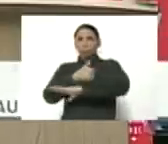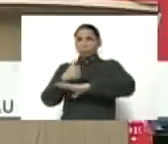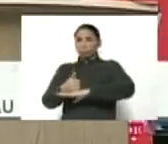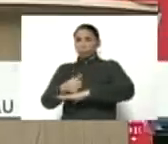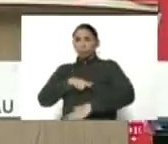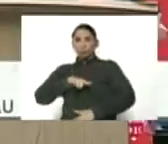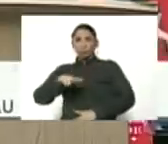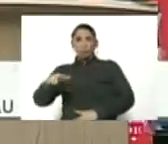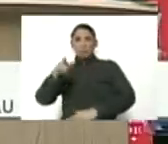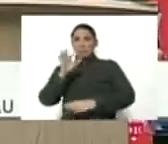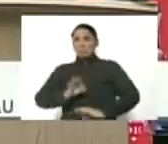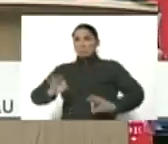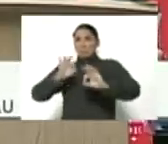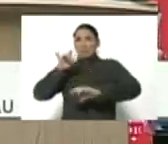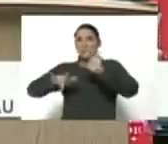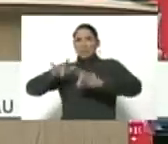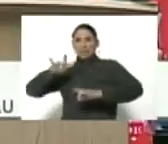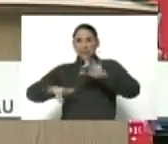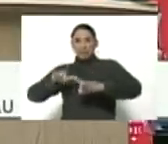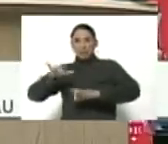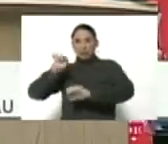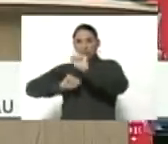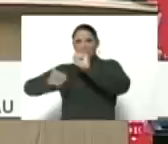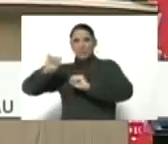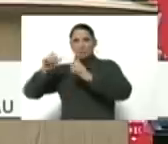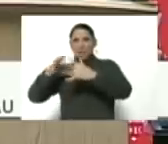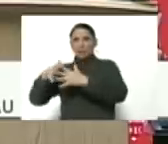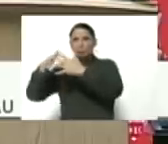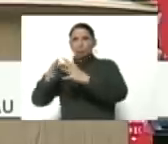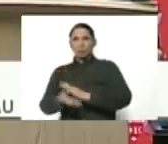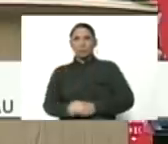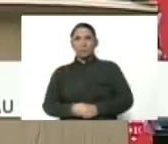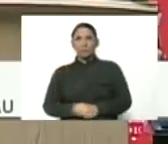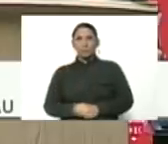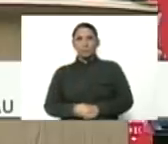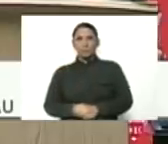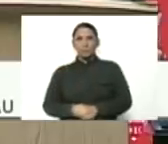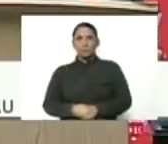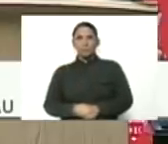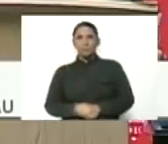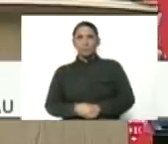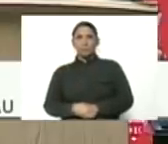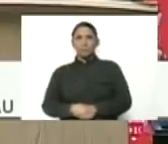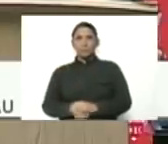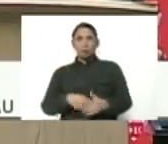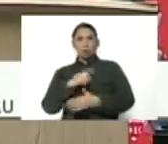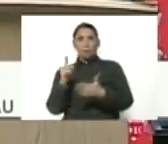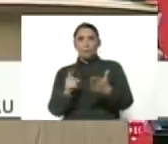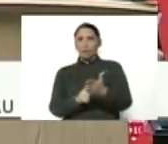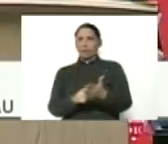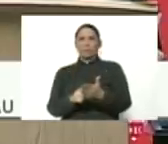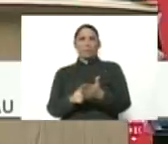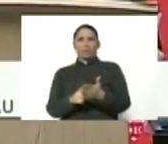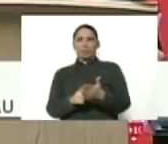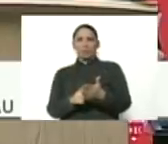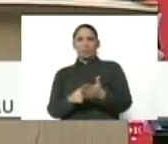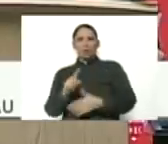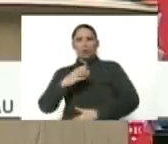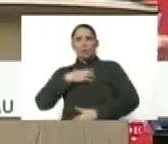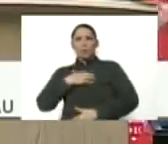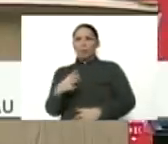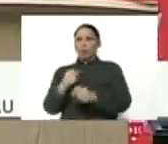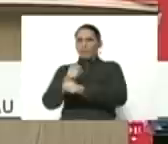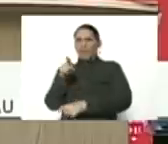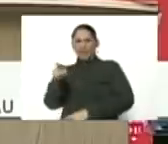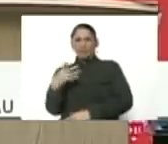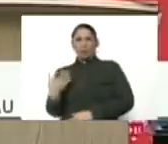del Pentágono, ni del secretario de Defensa de los Estados Unidos de Norteamérica? Es completamente inverosímil que esta